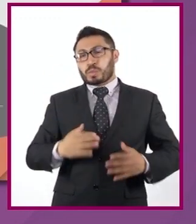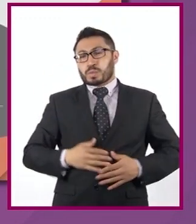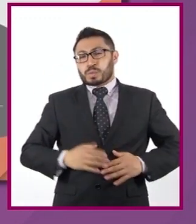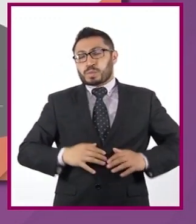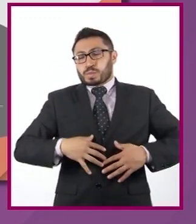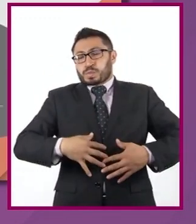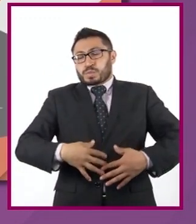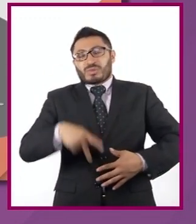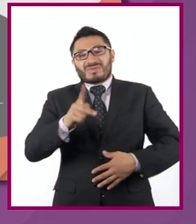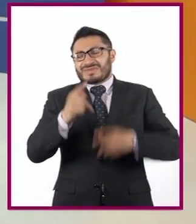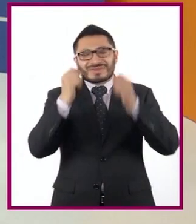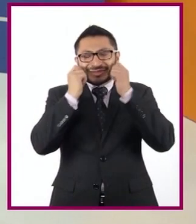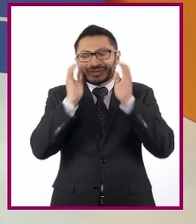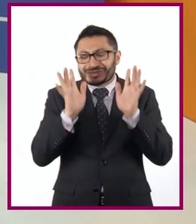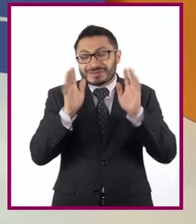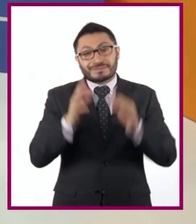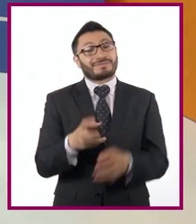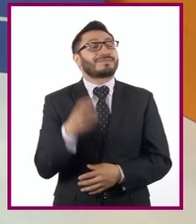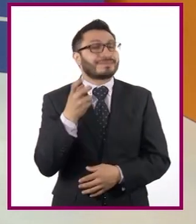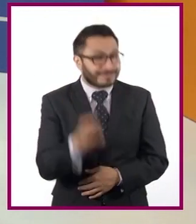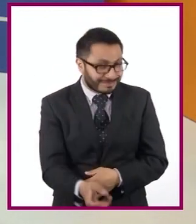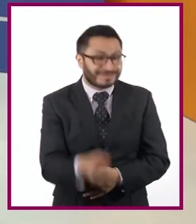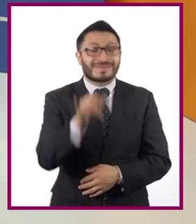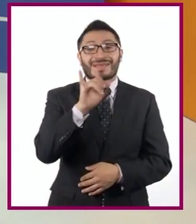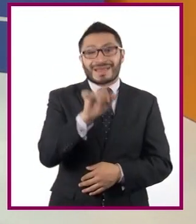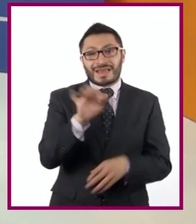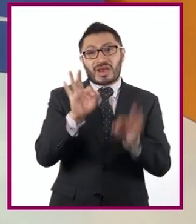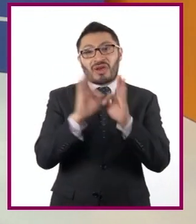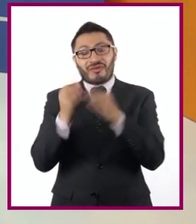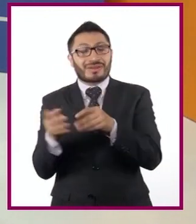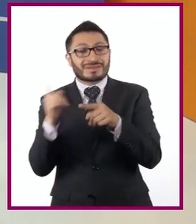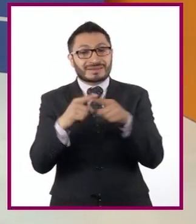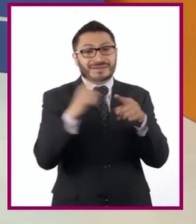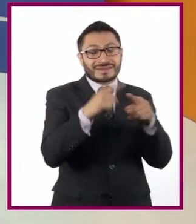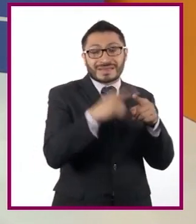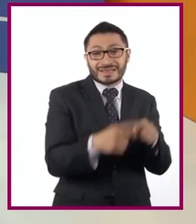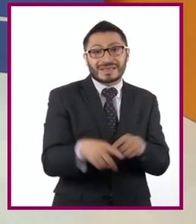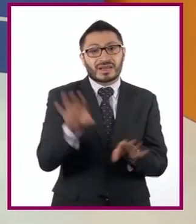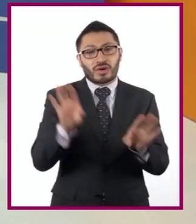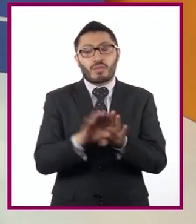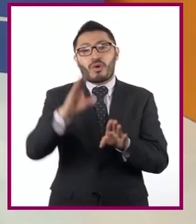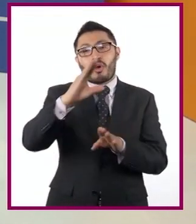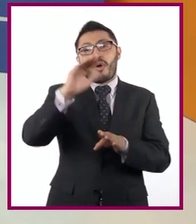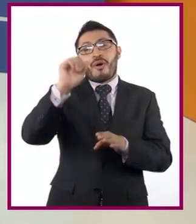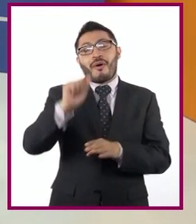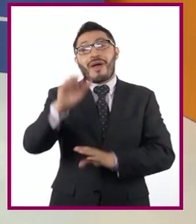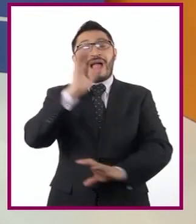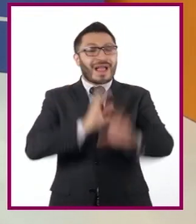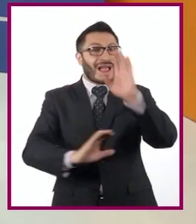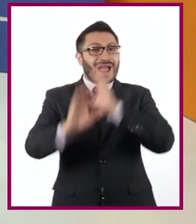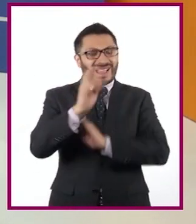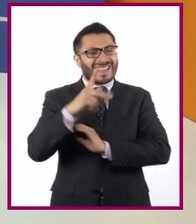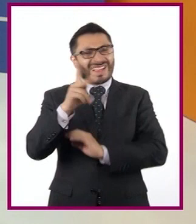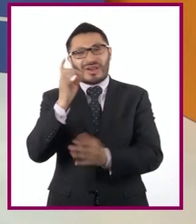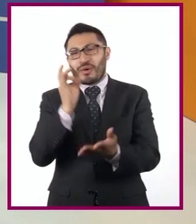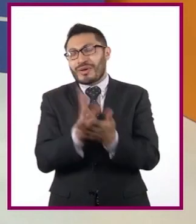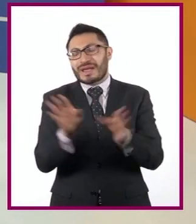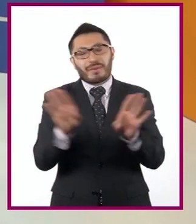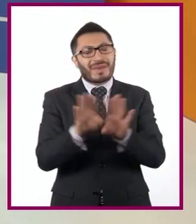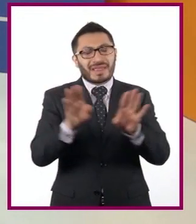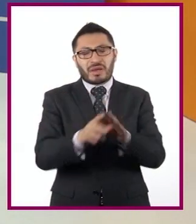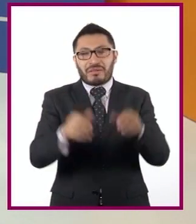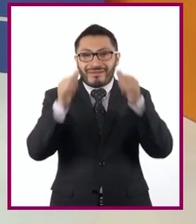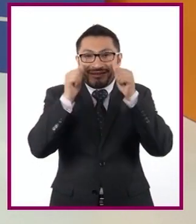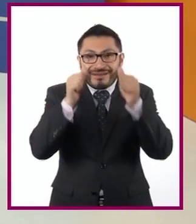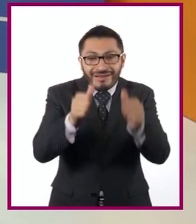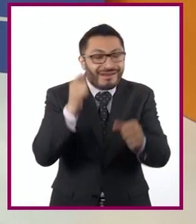modo. Así es, de alguna u otra manera es lo que llamamos cantadito, pero solo nos concientizamos de esa